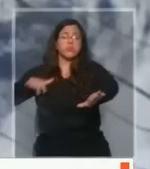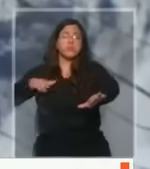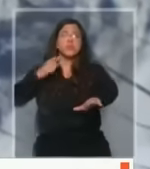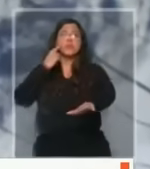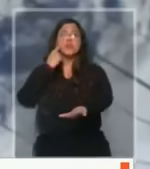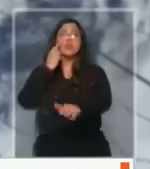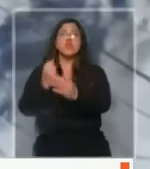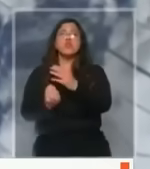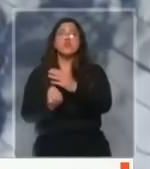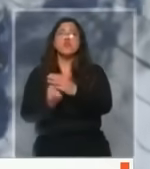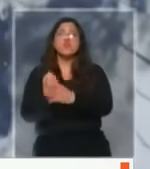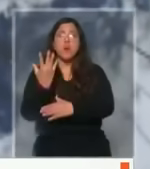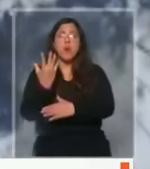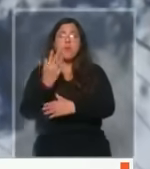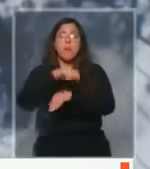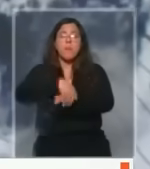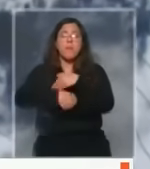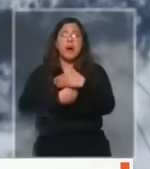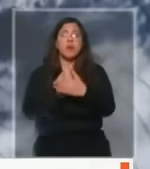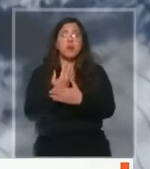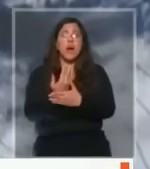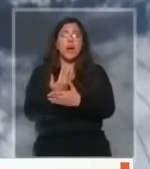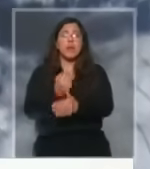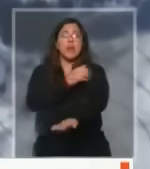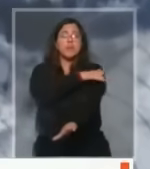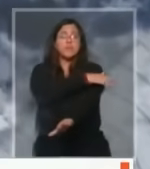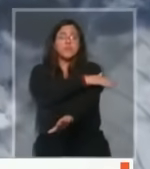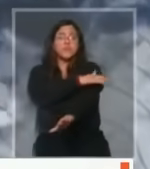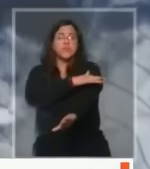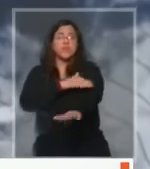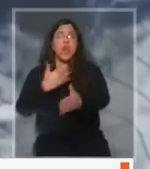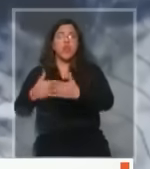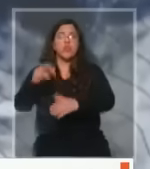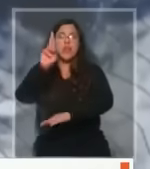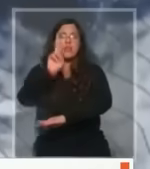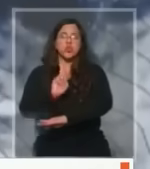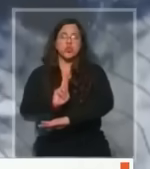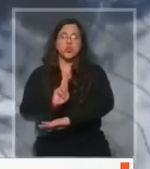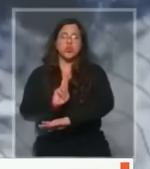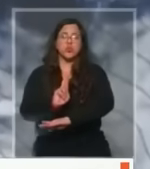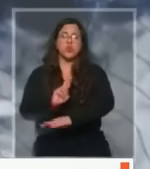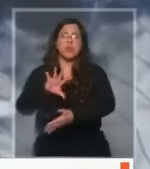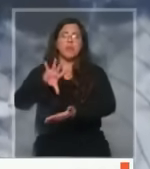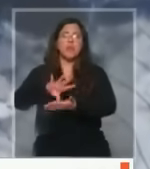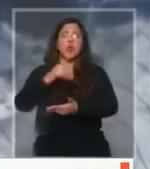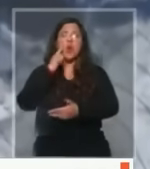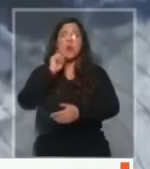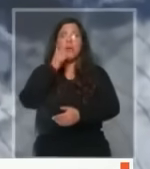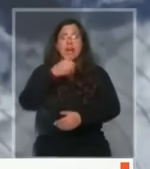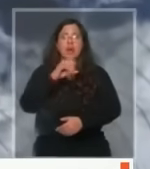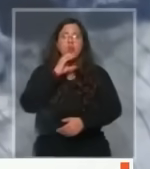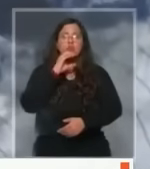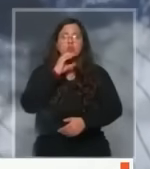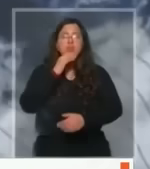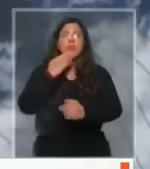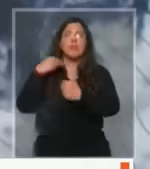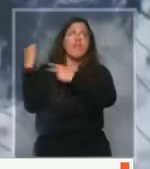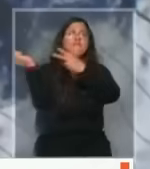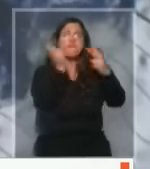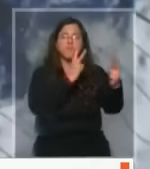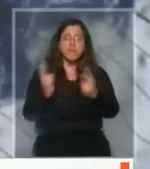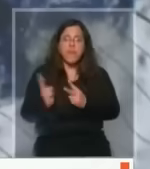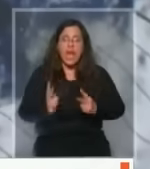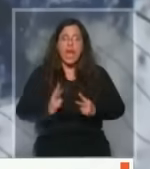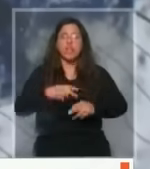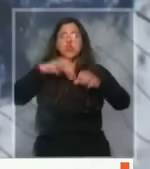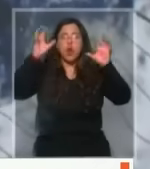sistema frontal que comienza en la madrugada, pero va a estar principalmente presente en el sur del país. Okay. Ojo igual mañana en Concepción, porque va a traer vientos importantes, va a traer